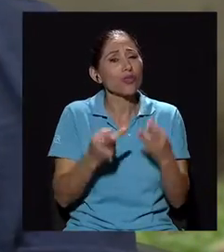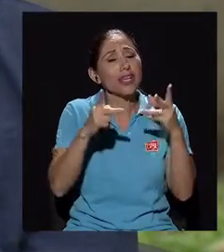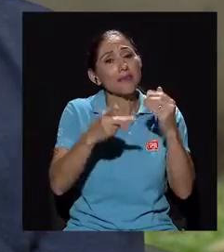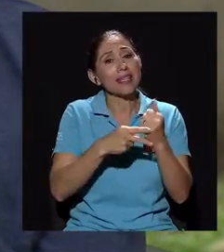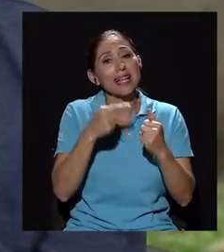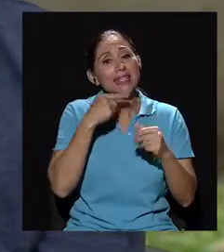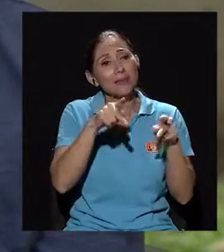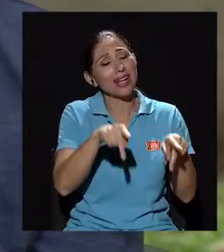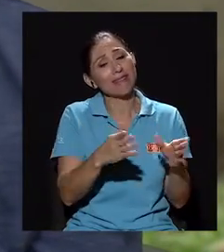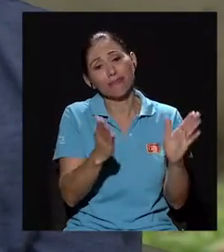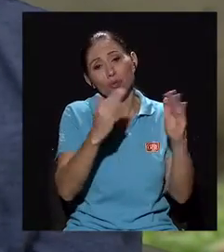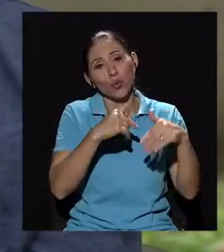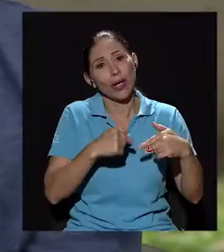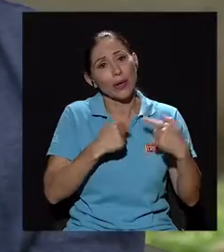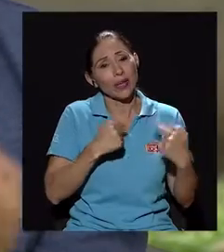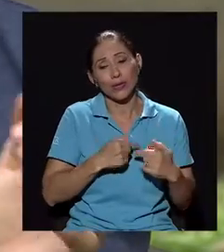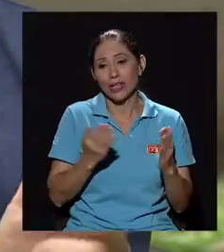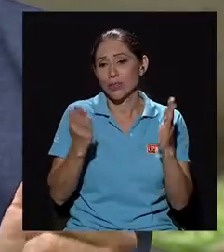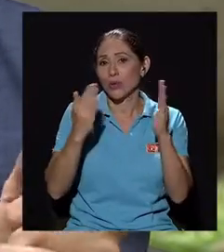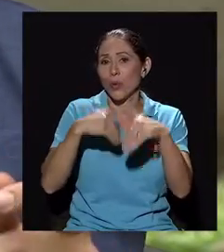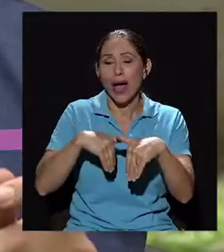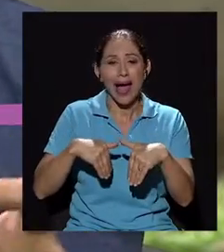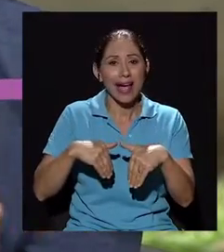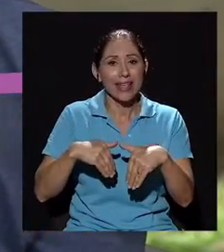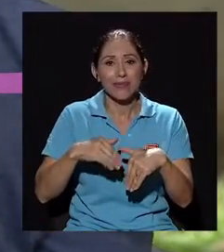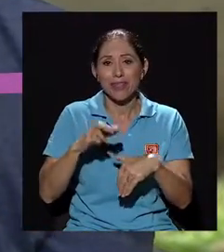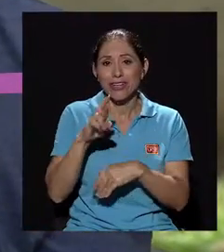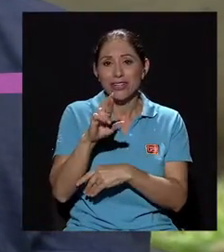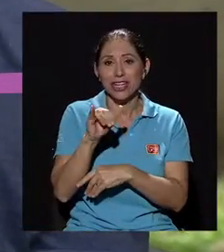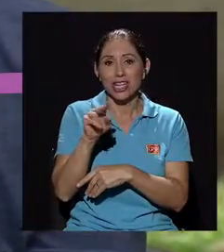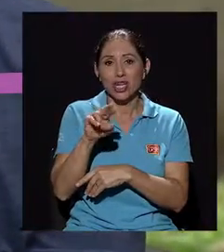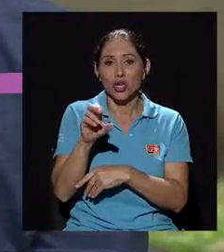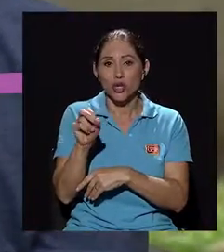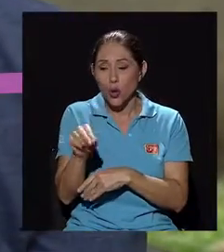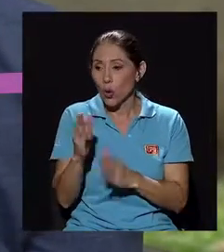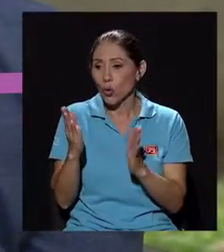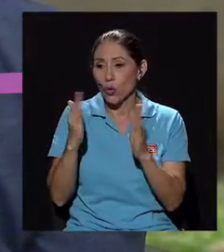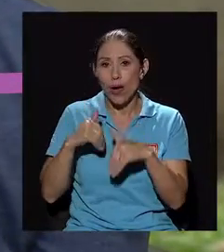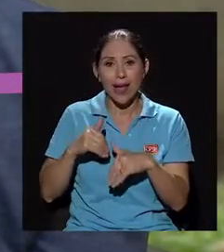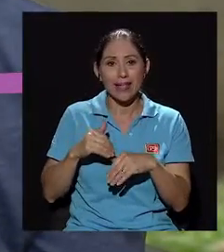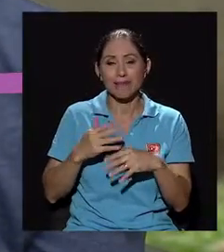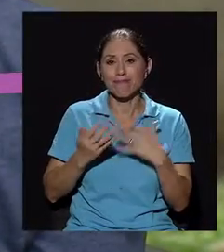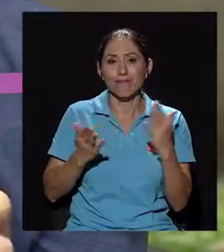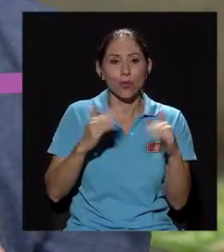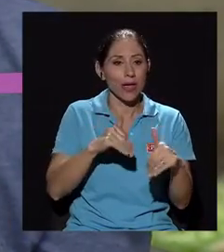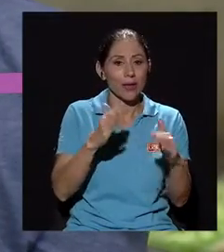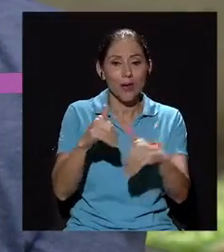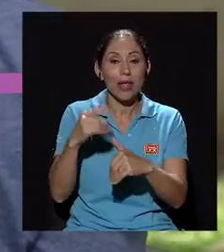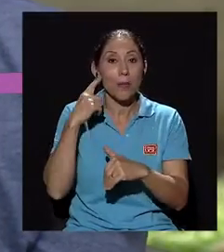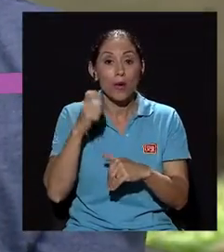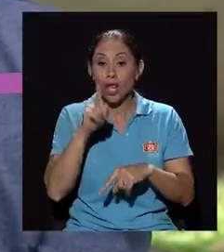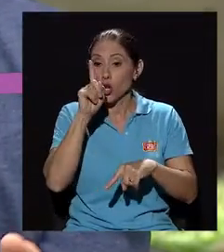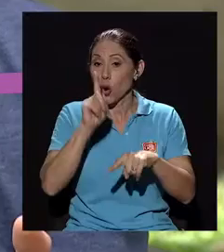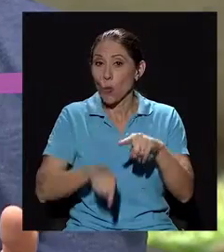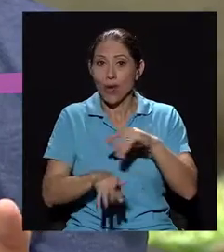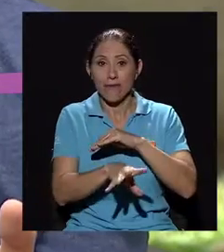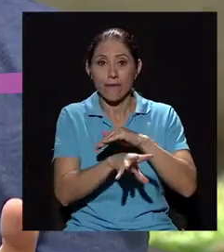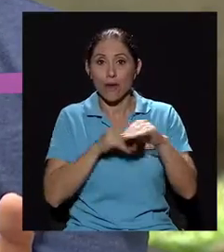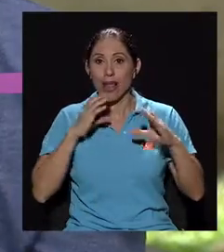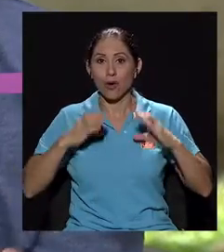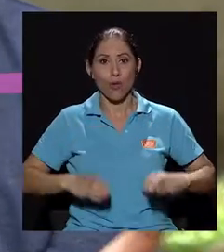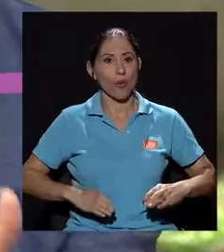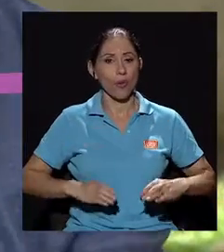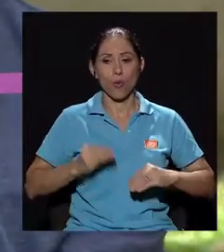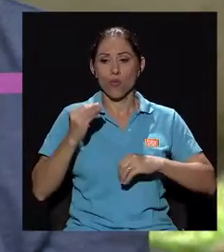ni corazones, ¿verdad?, en un gancho con la talla L, X, porque no pueden, digamos, estar fuera del cuerpo mucho